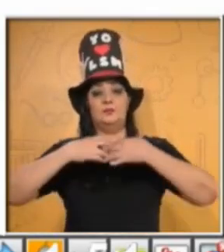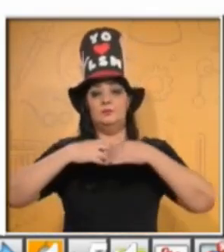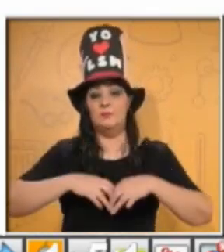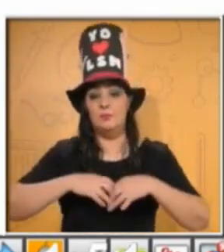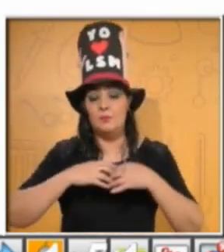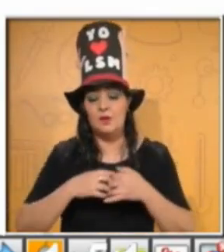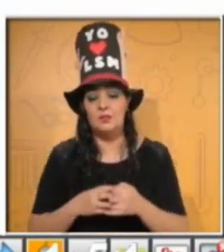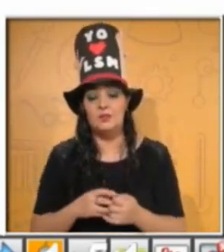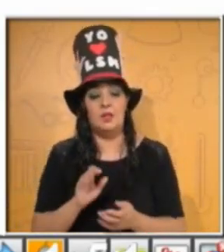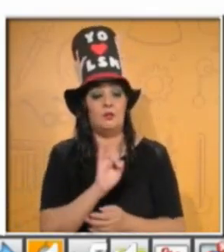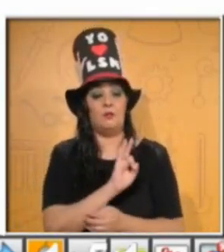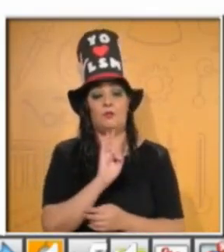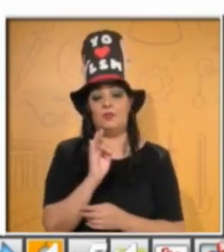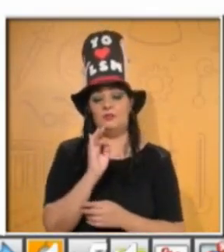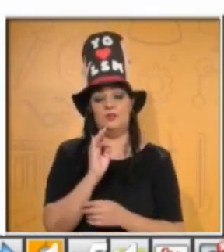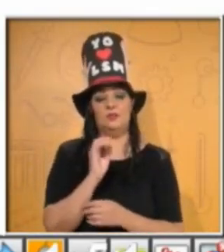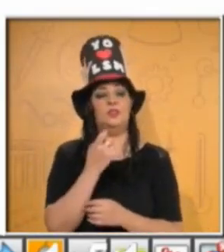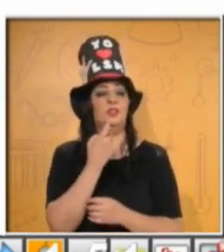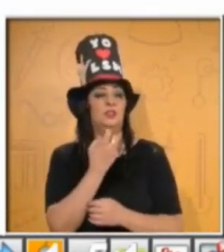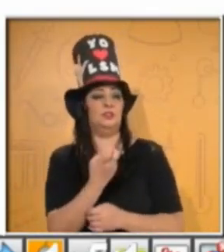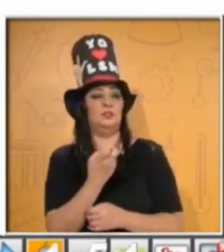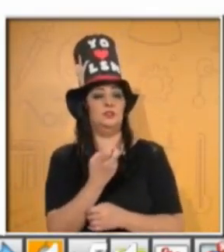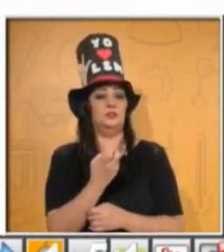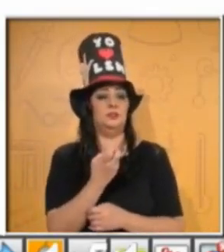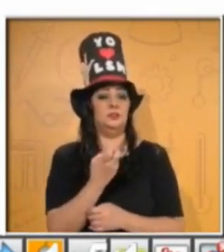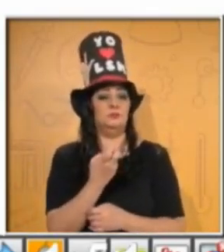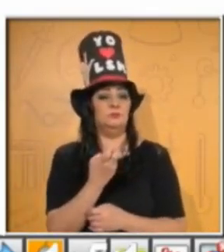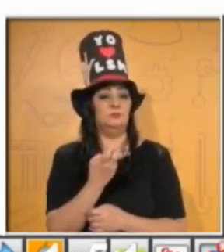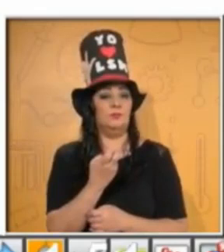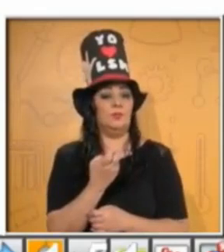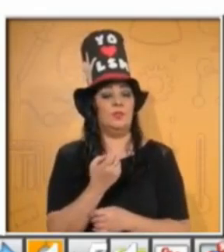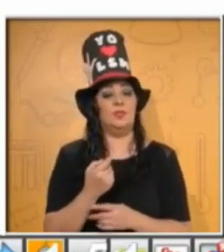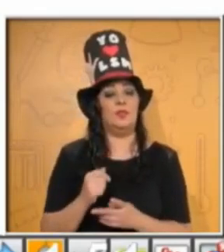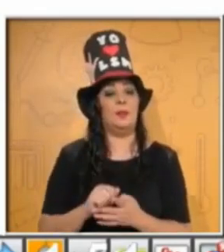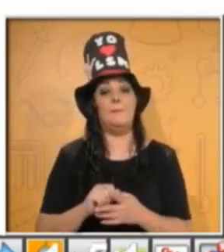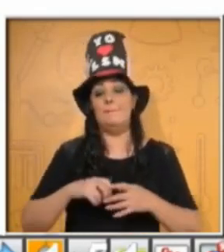durante el periodo que mencionamos es la